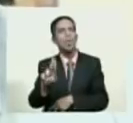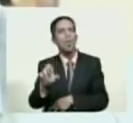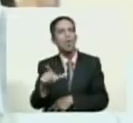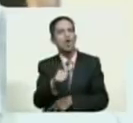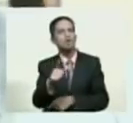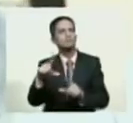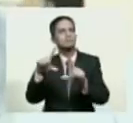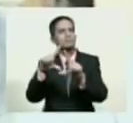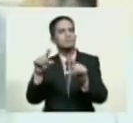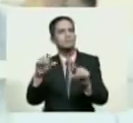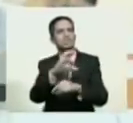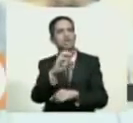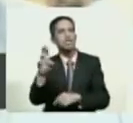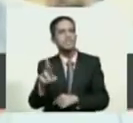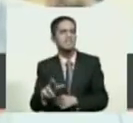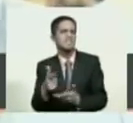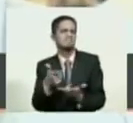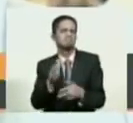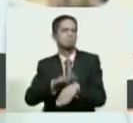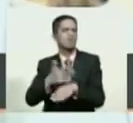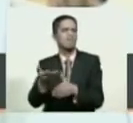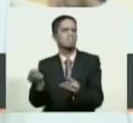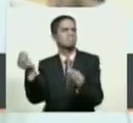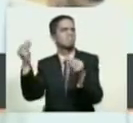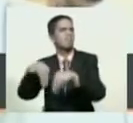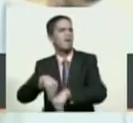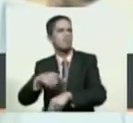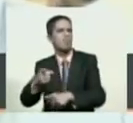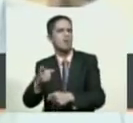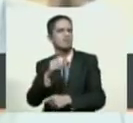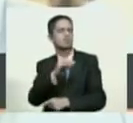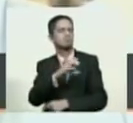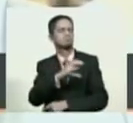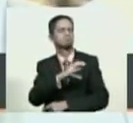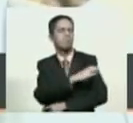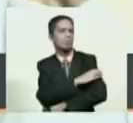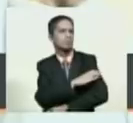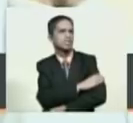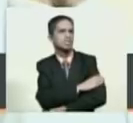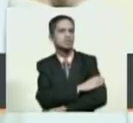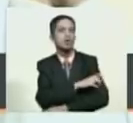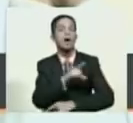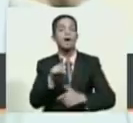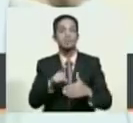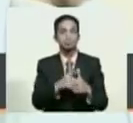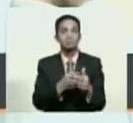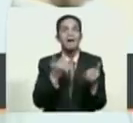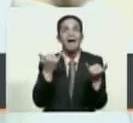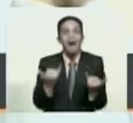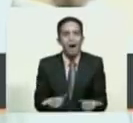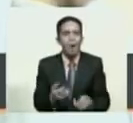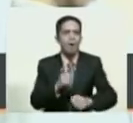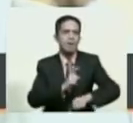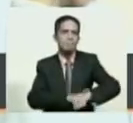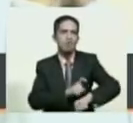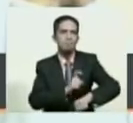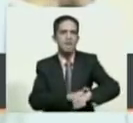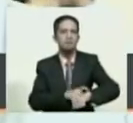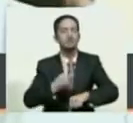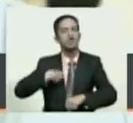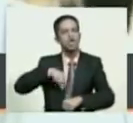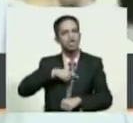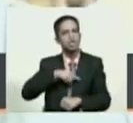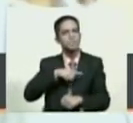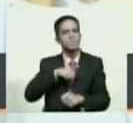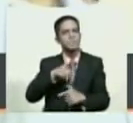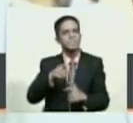no conciliar con la derecha. Yo creo que estamos en un buen momento para replantear nuestros objetivos y